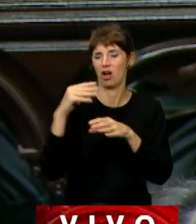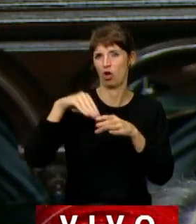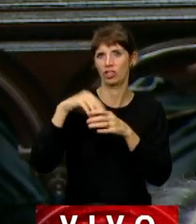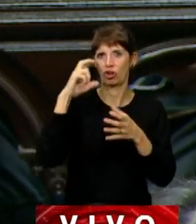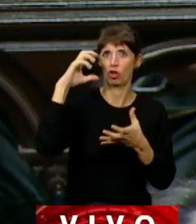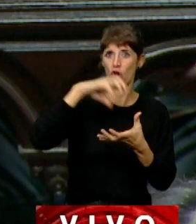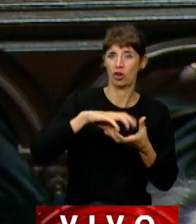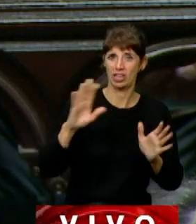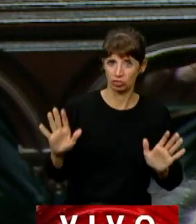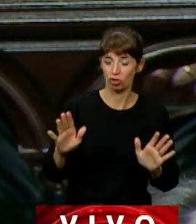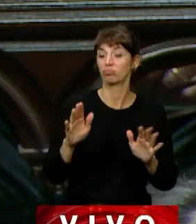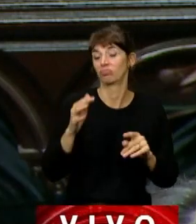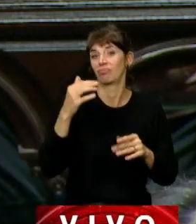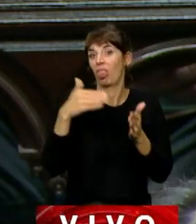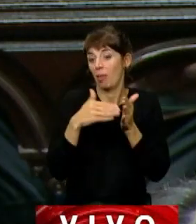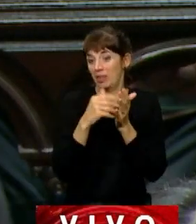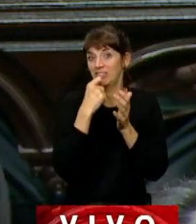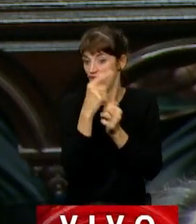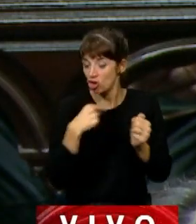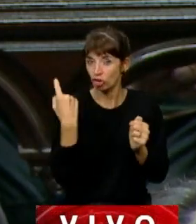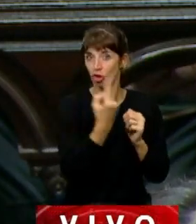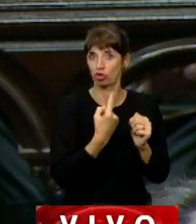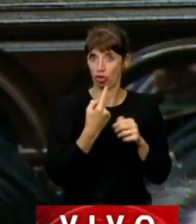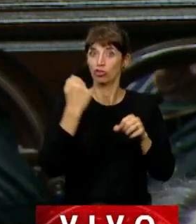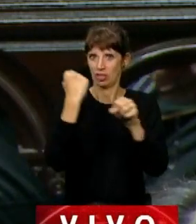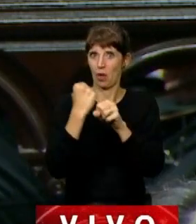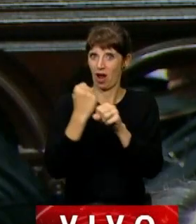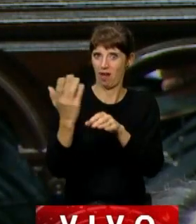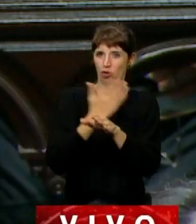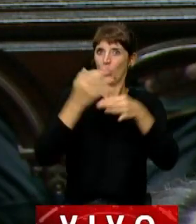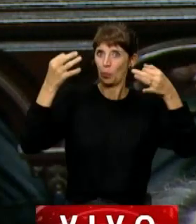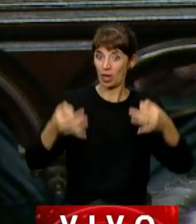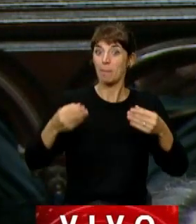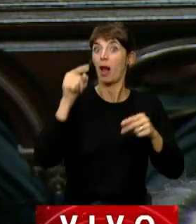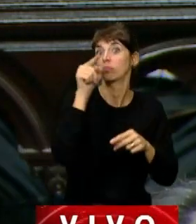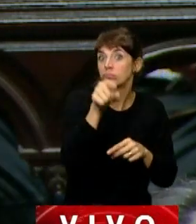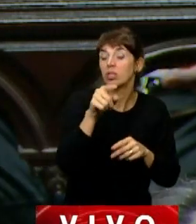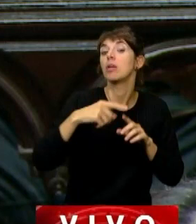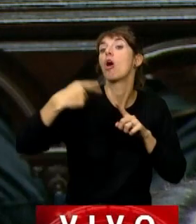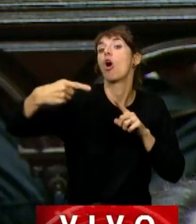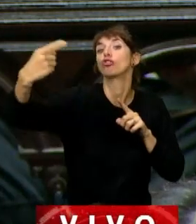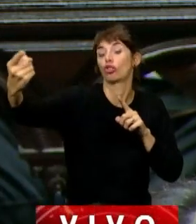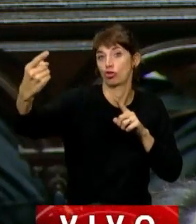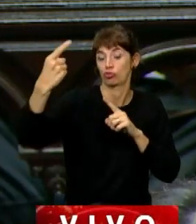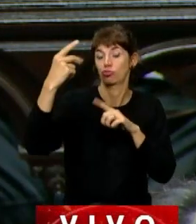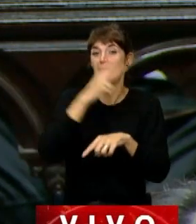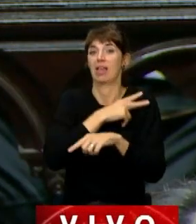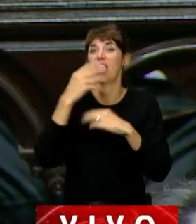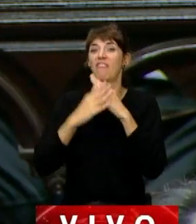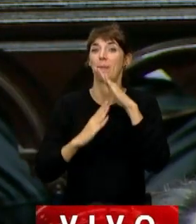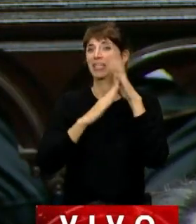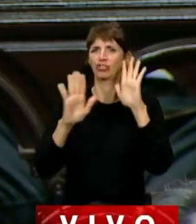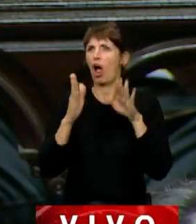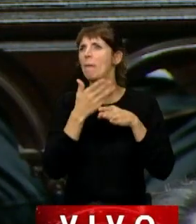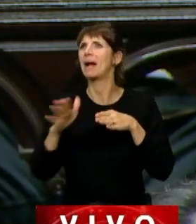somos capaces de generar las condiciones para que usted y los próximos jefes de gabinete que vendrán, independientemente de la